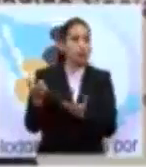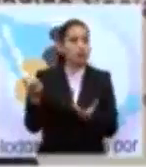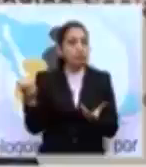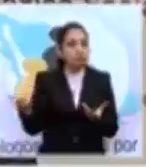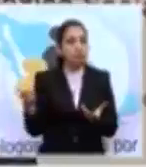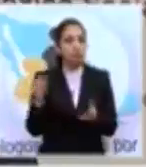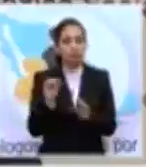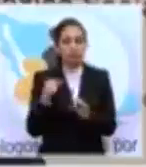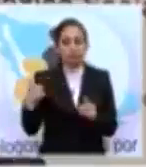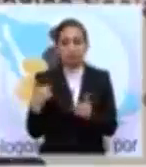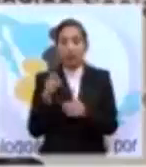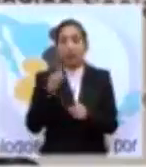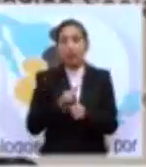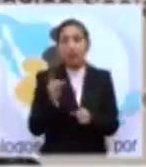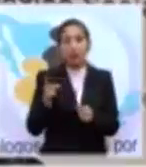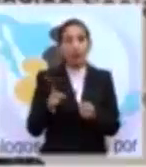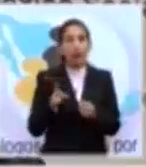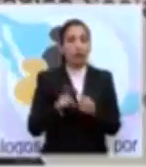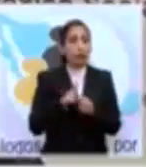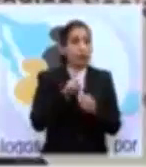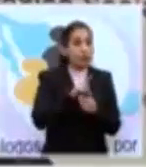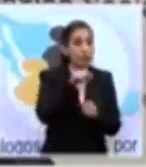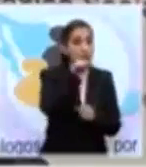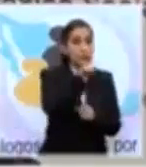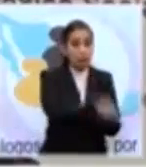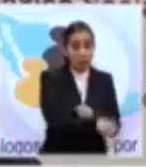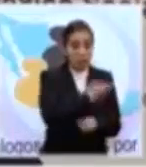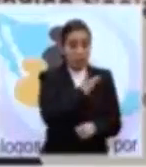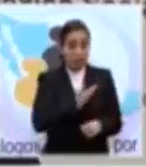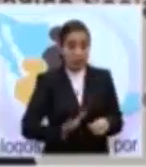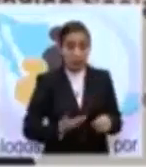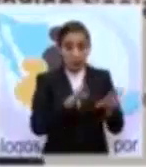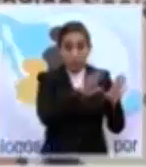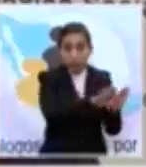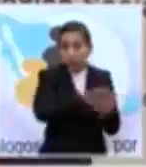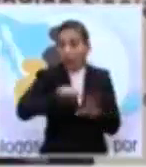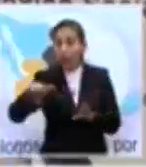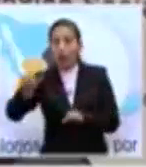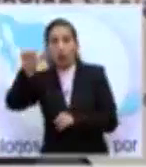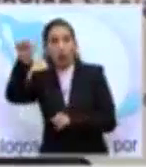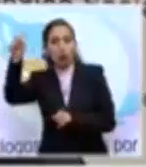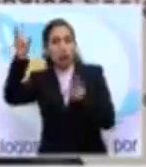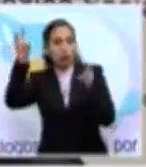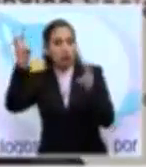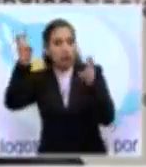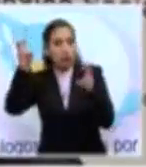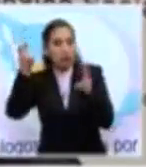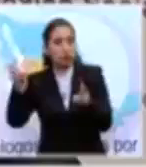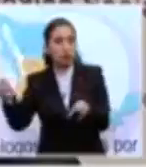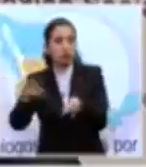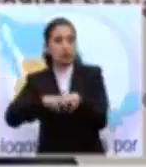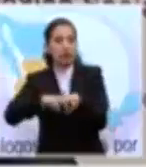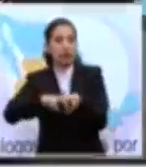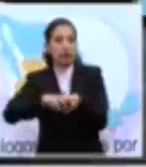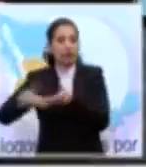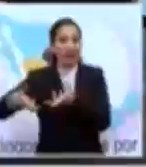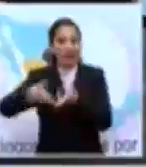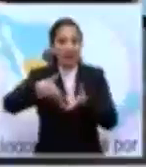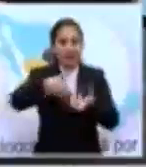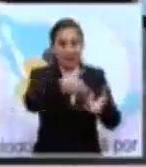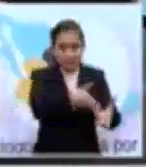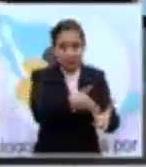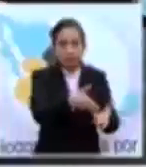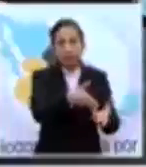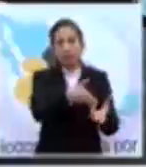últimos días, desde la residencia del presidente de la República hasta casos como la licitación del tren de la carretera, del tren